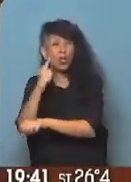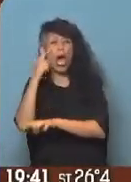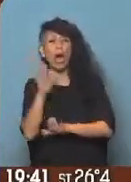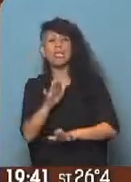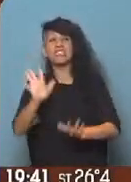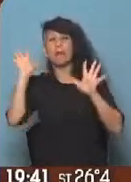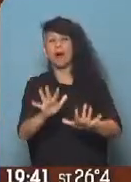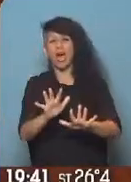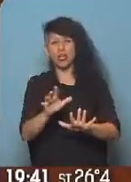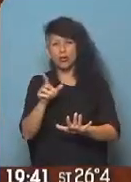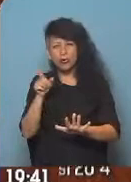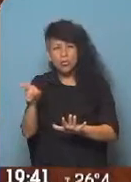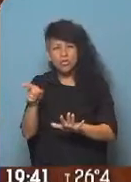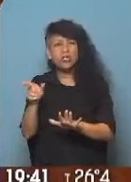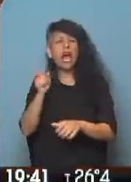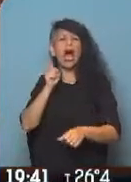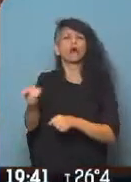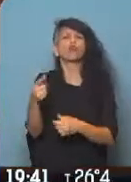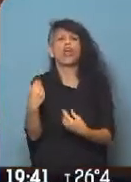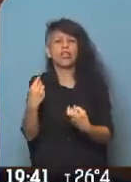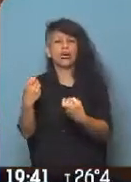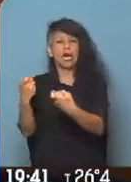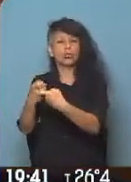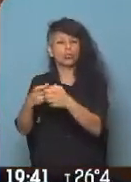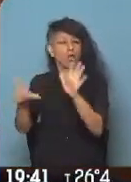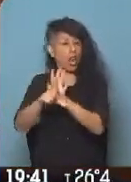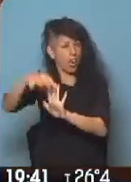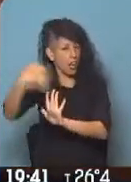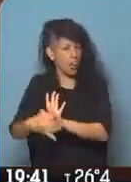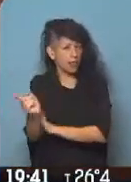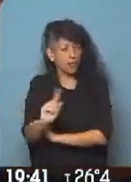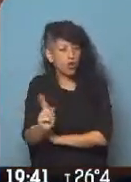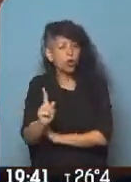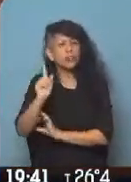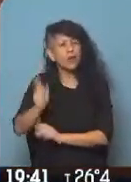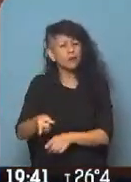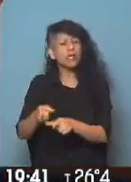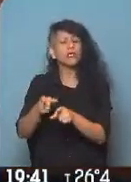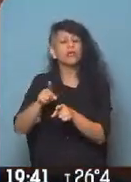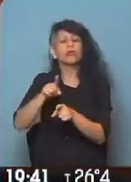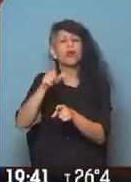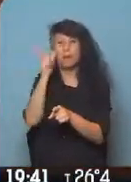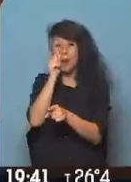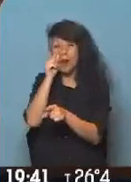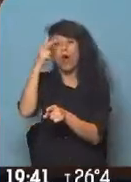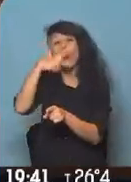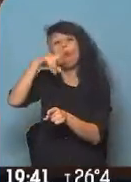ilícita estamos hablando de hugo moyano también con causas de falsificación